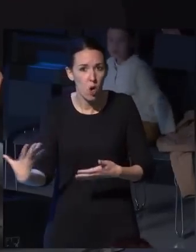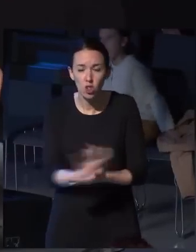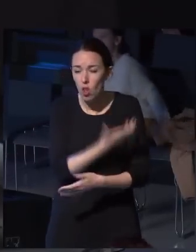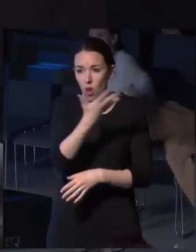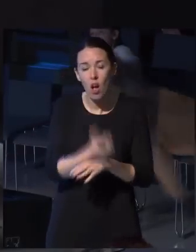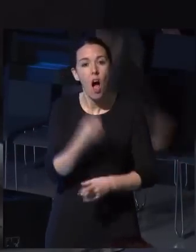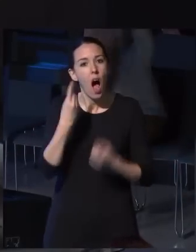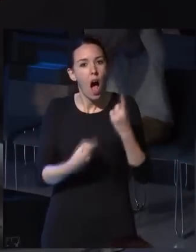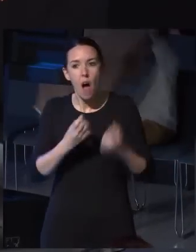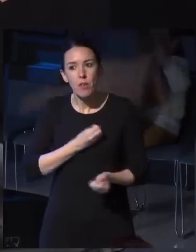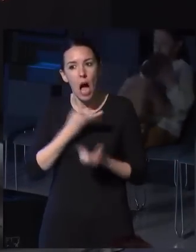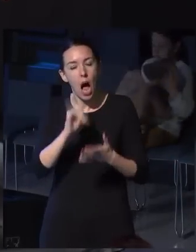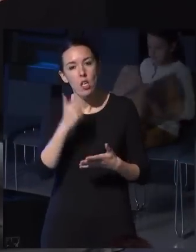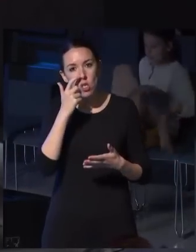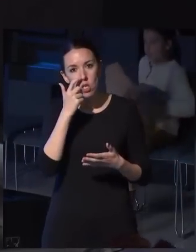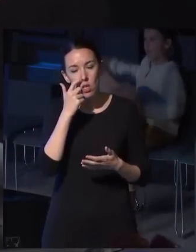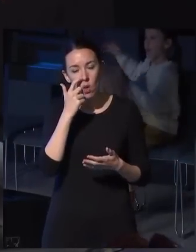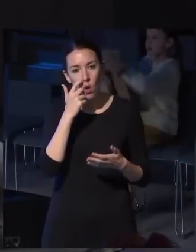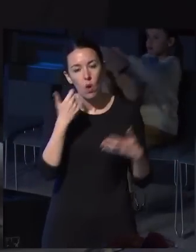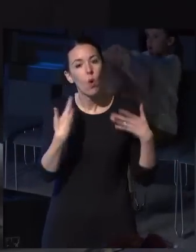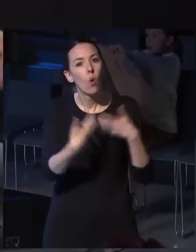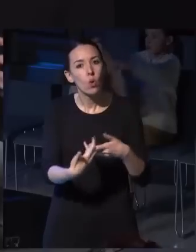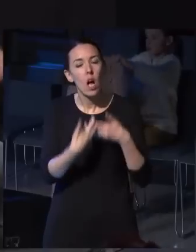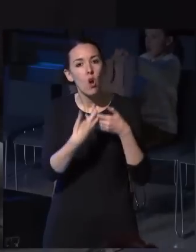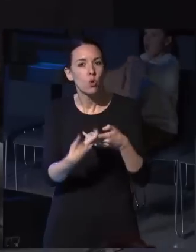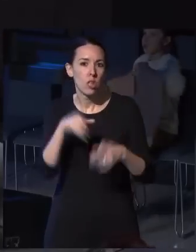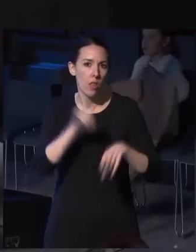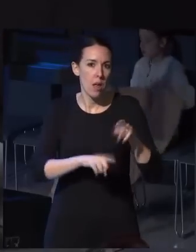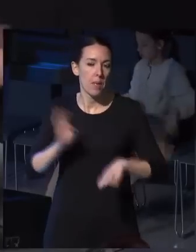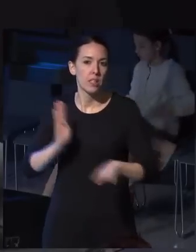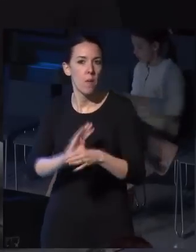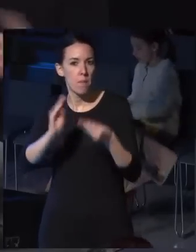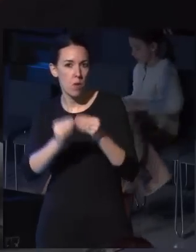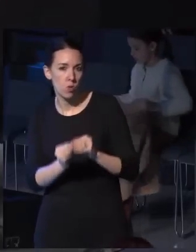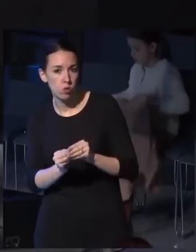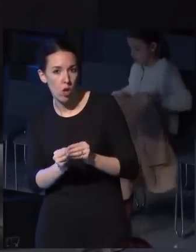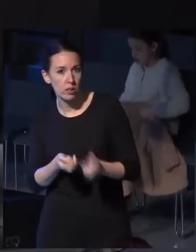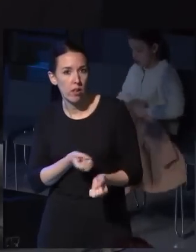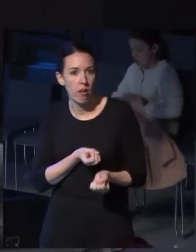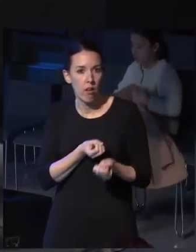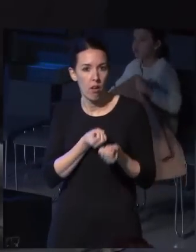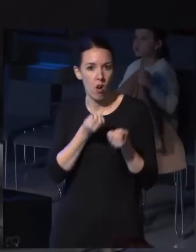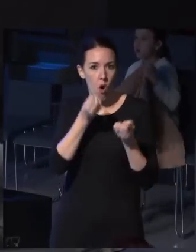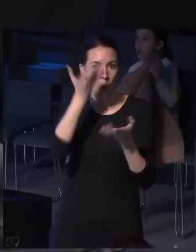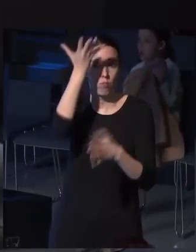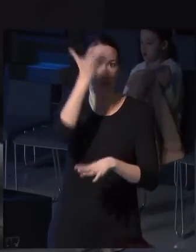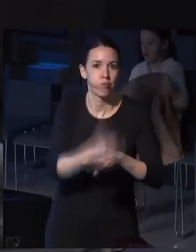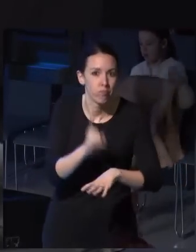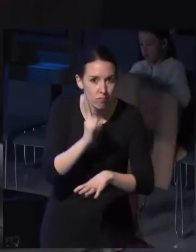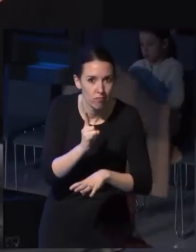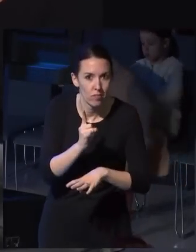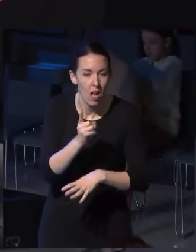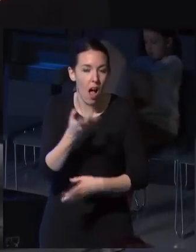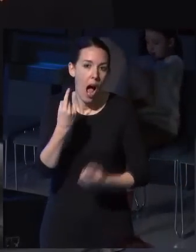veces la interpretación, hay una lucha que depende de productores, entre interpretación y captación de sonido, que a veces